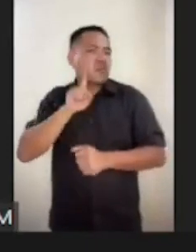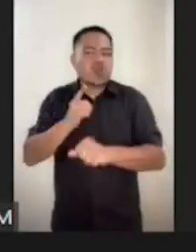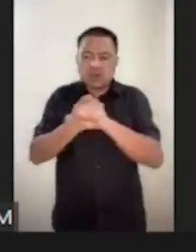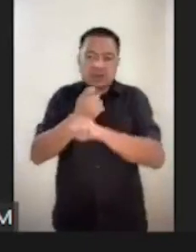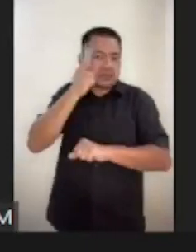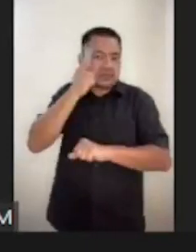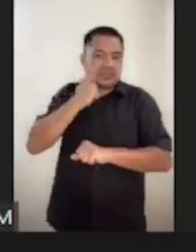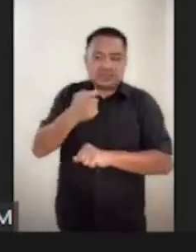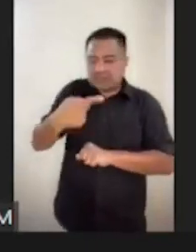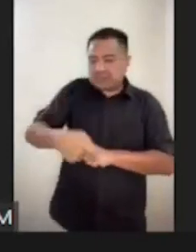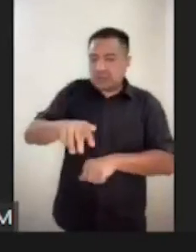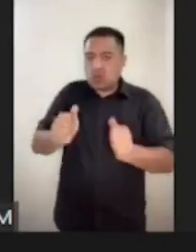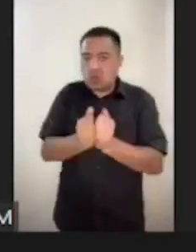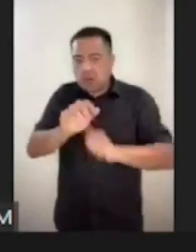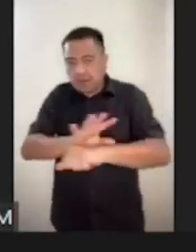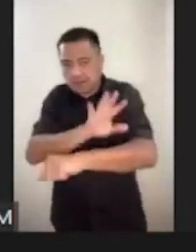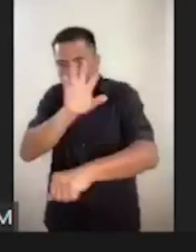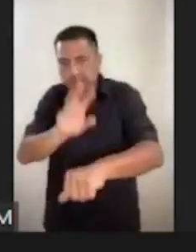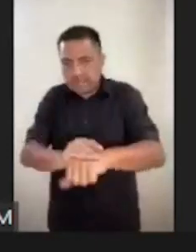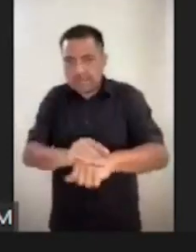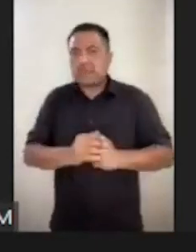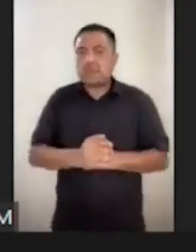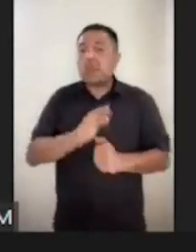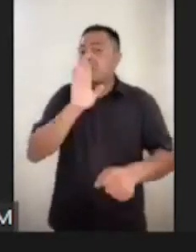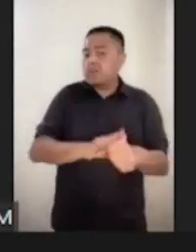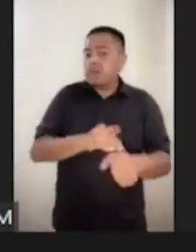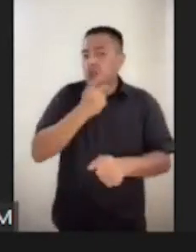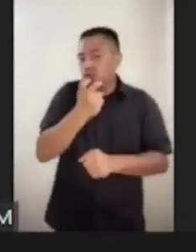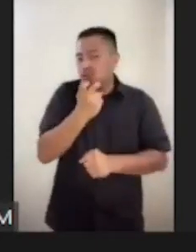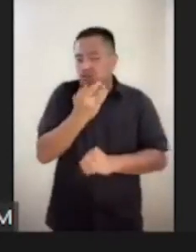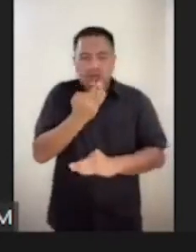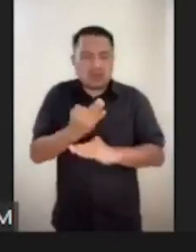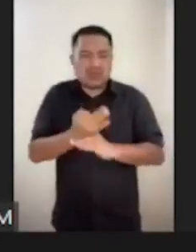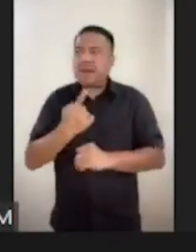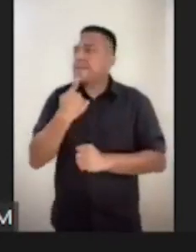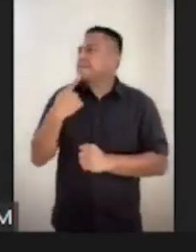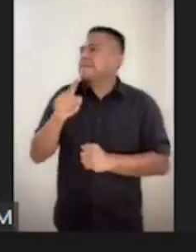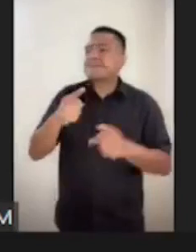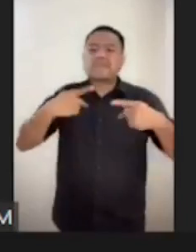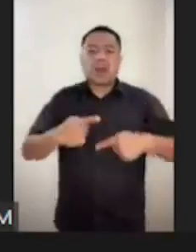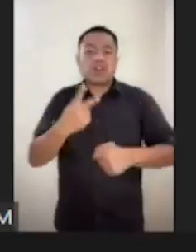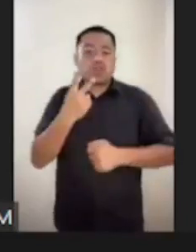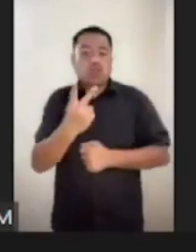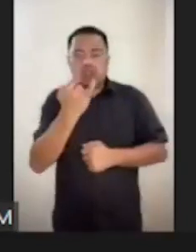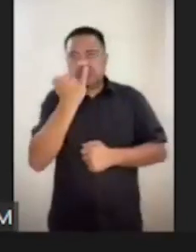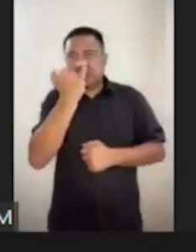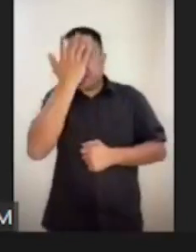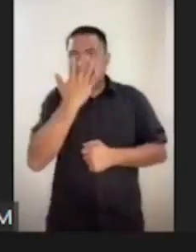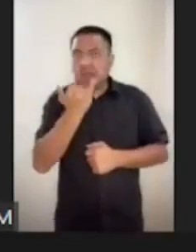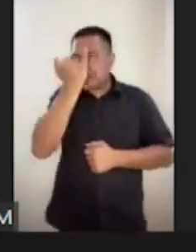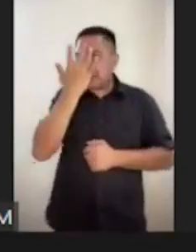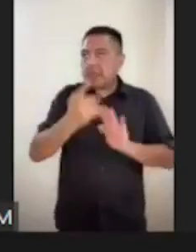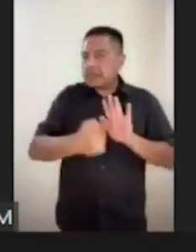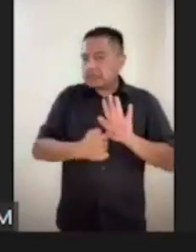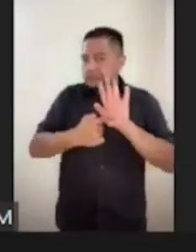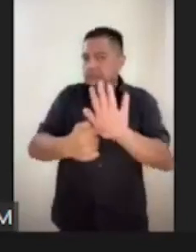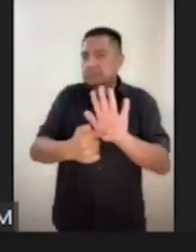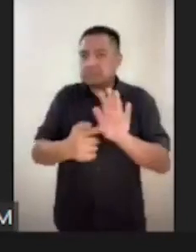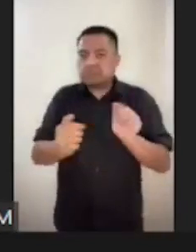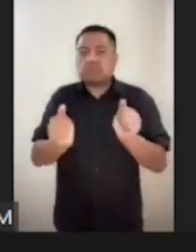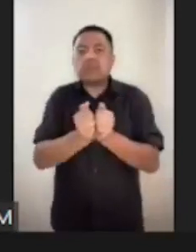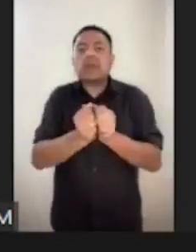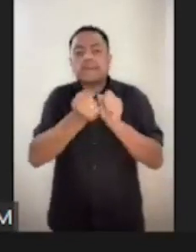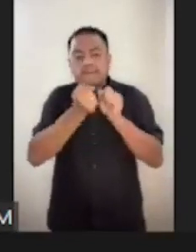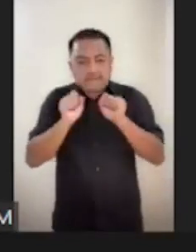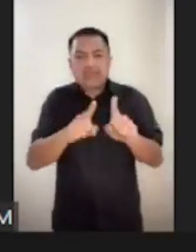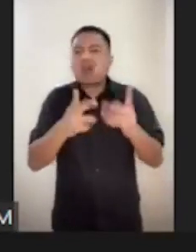licencia. Lo que se sostiene, pues aun y cuando el denunciante ofreció dos imágenes al tener valor indiciario, las mismas